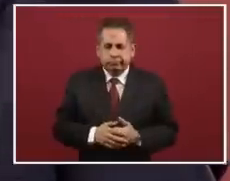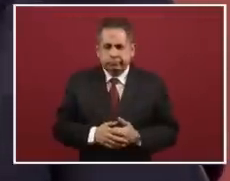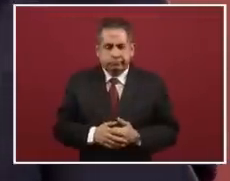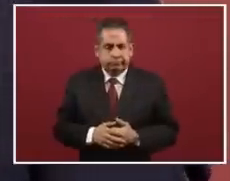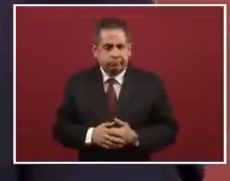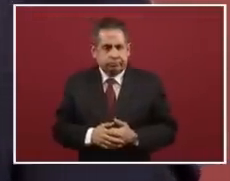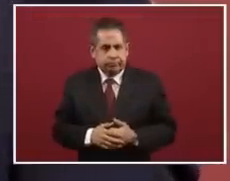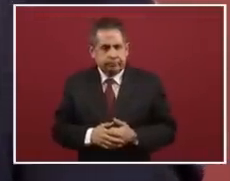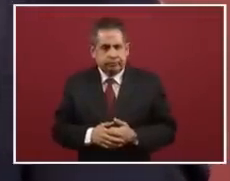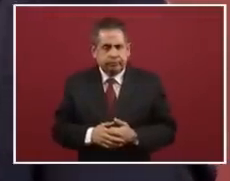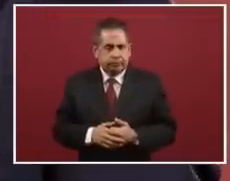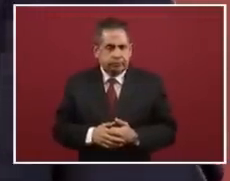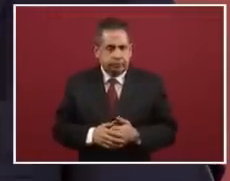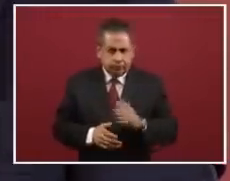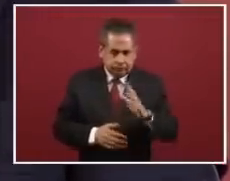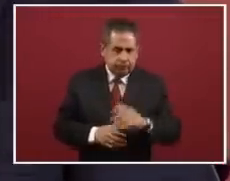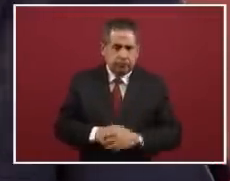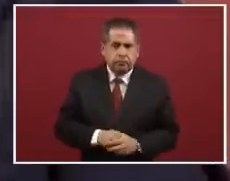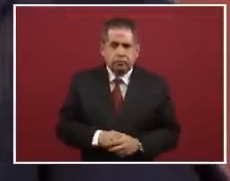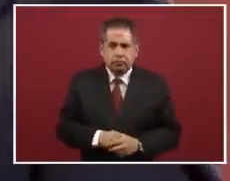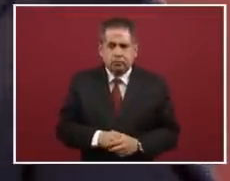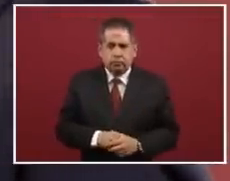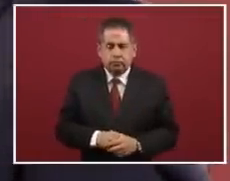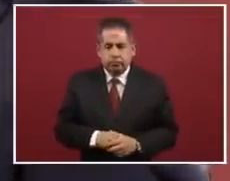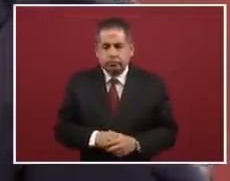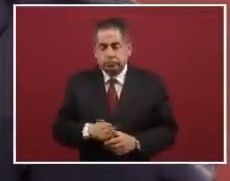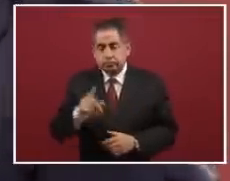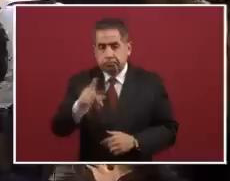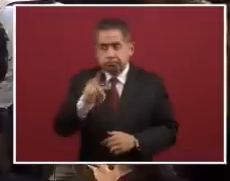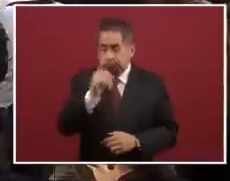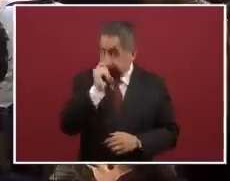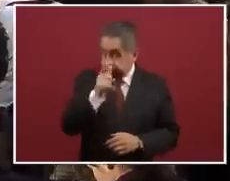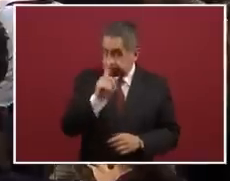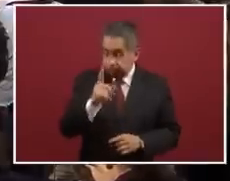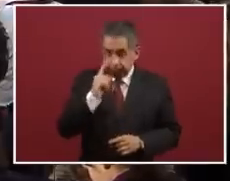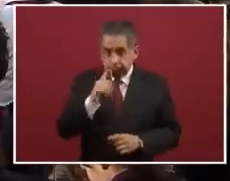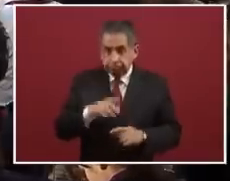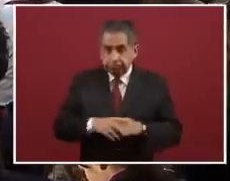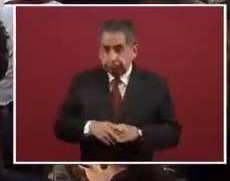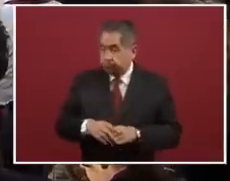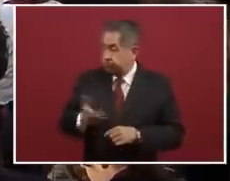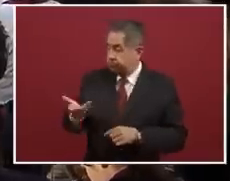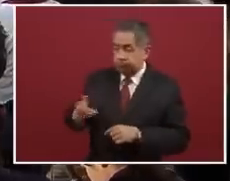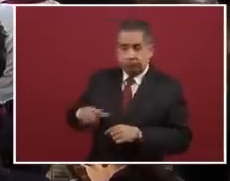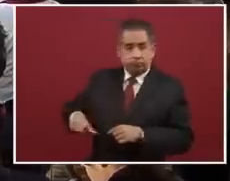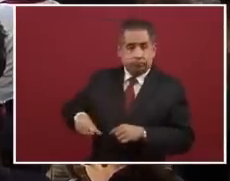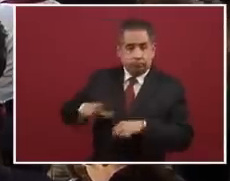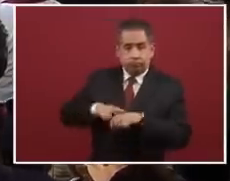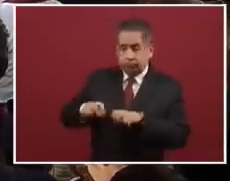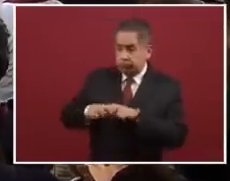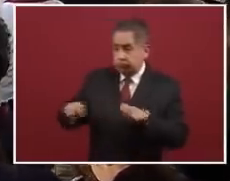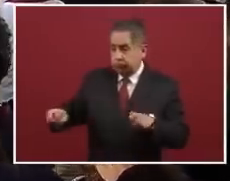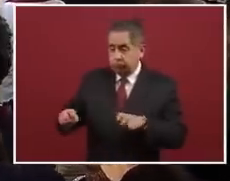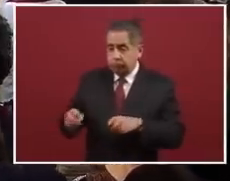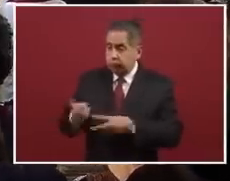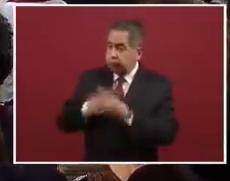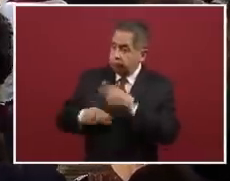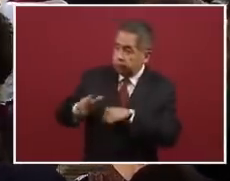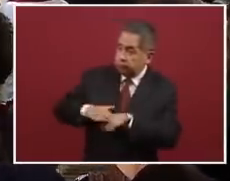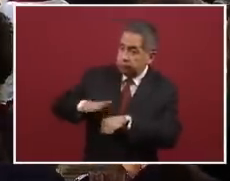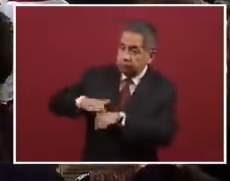capacidades? Bueno, en primer lugar, no cabe esperar en los estados aquí presentes un aumento, sino